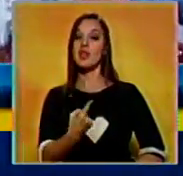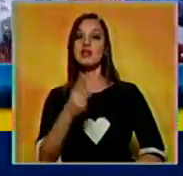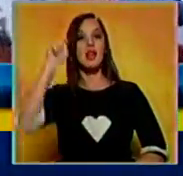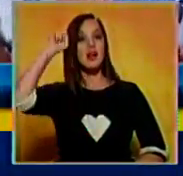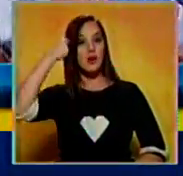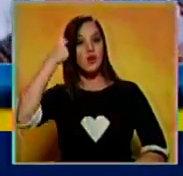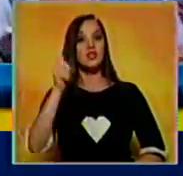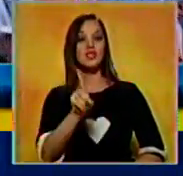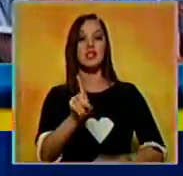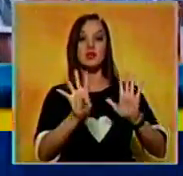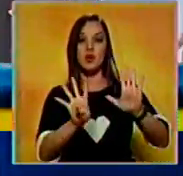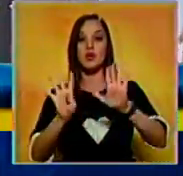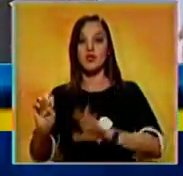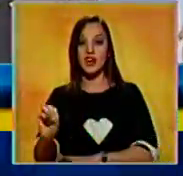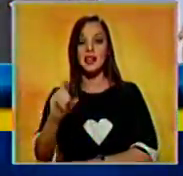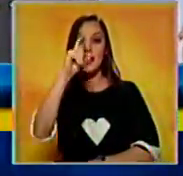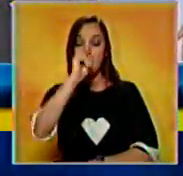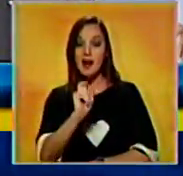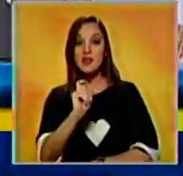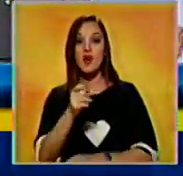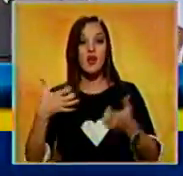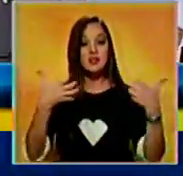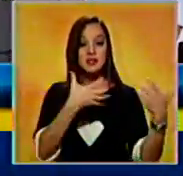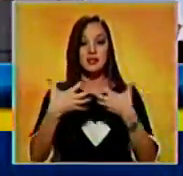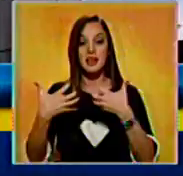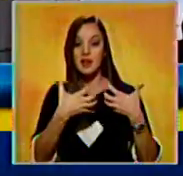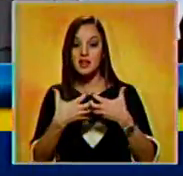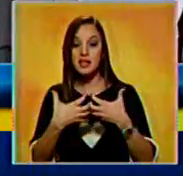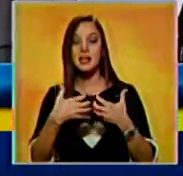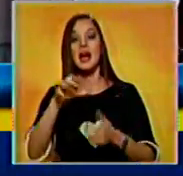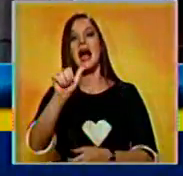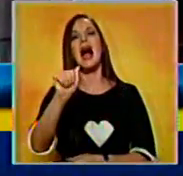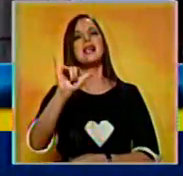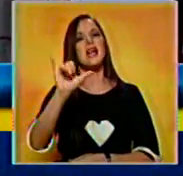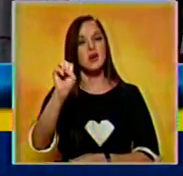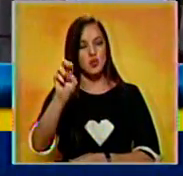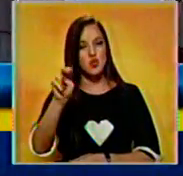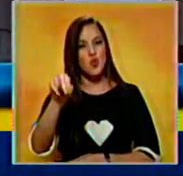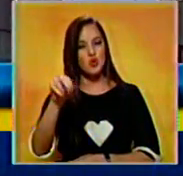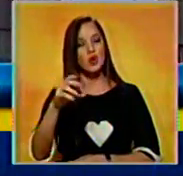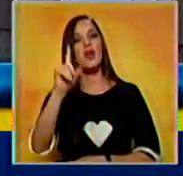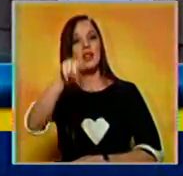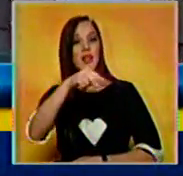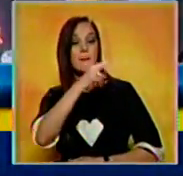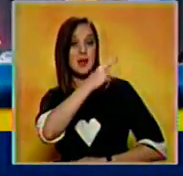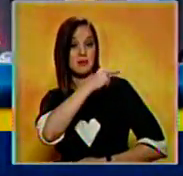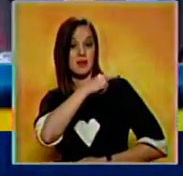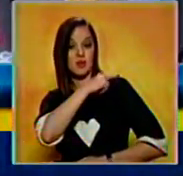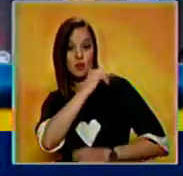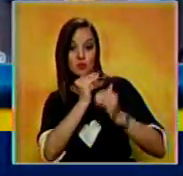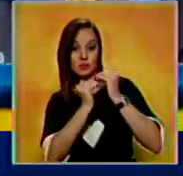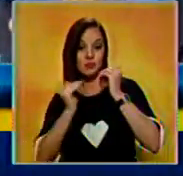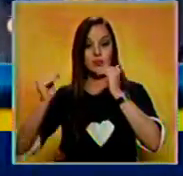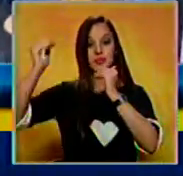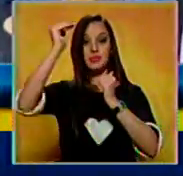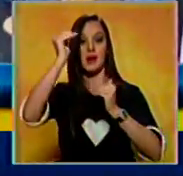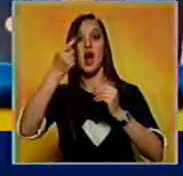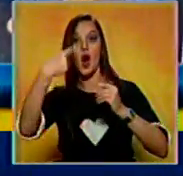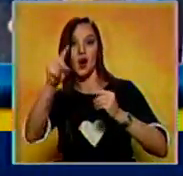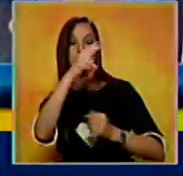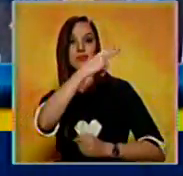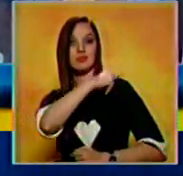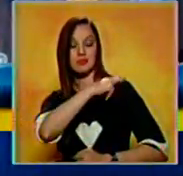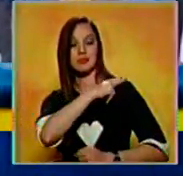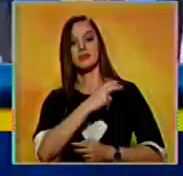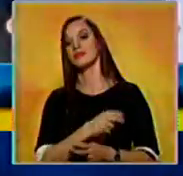de los 190 años de la batalla de Ayacucho y de ascensos de funcionarios de los distintos componentes militares, en el que aseguró tener pruebas